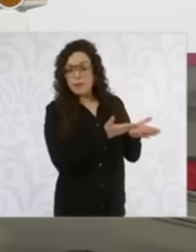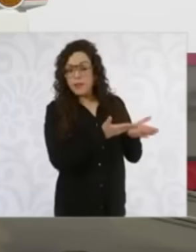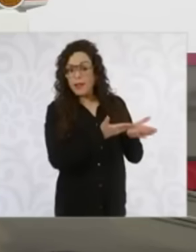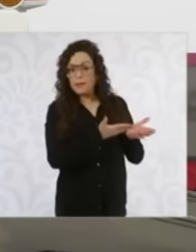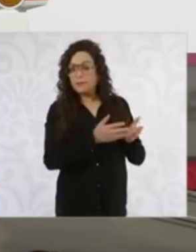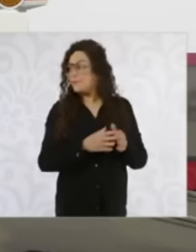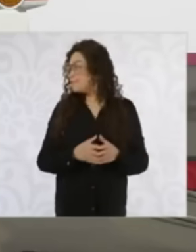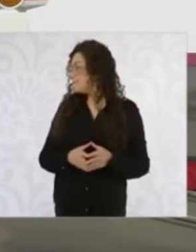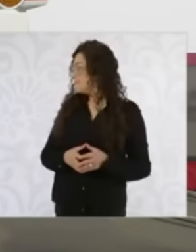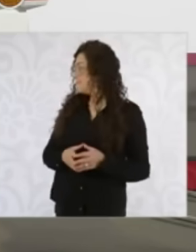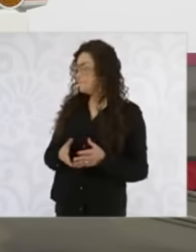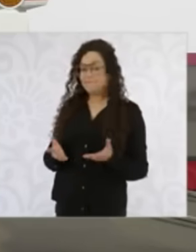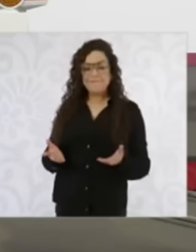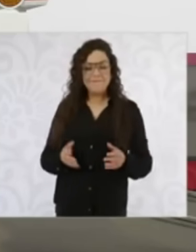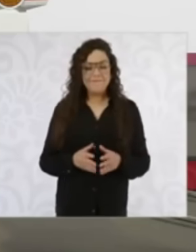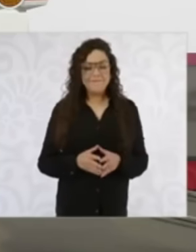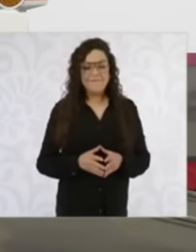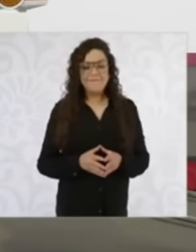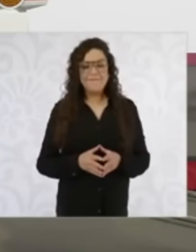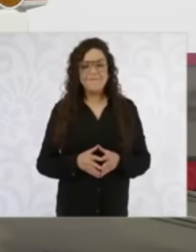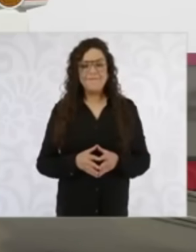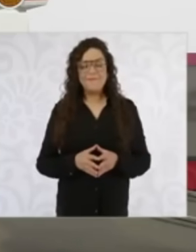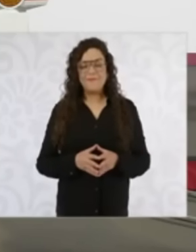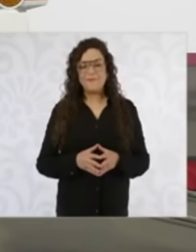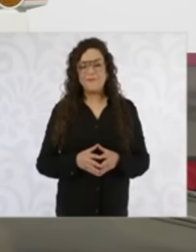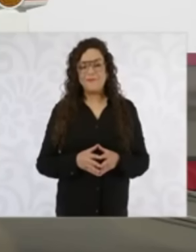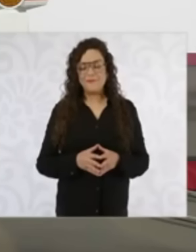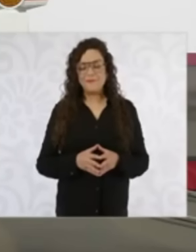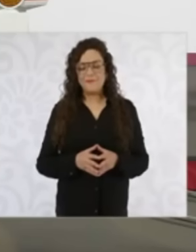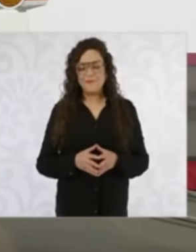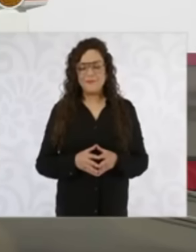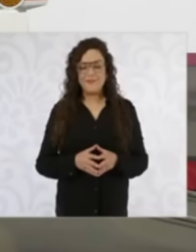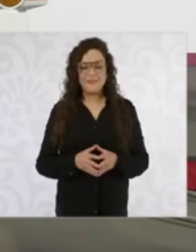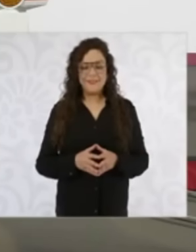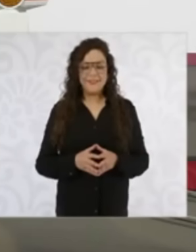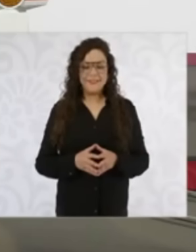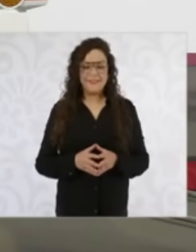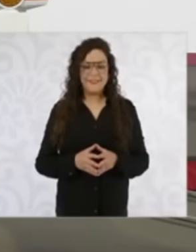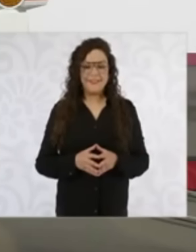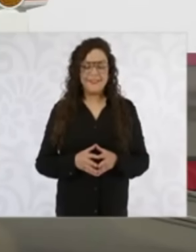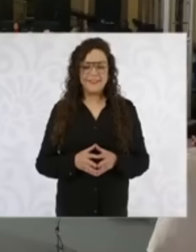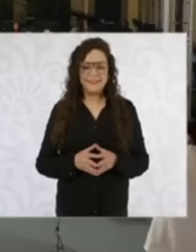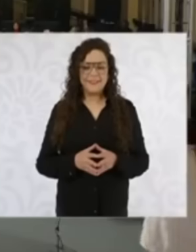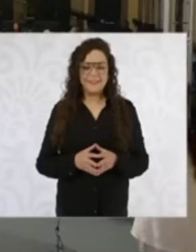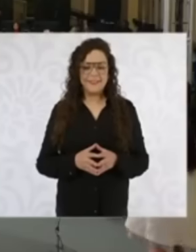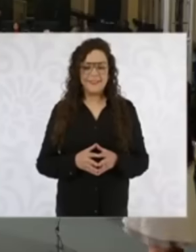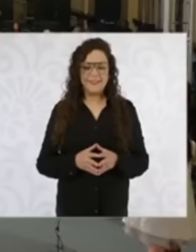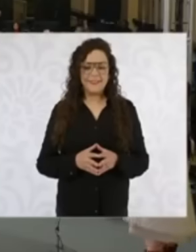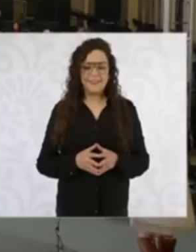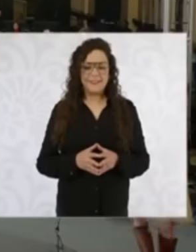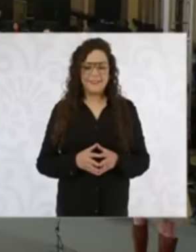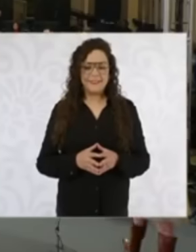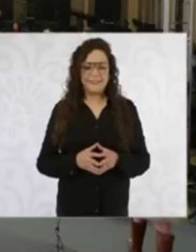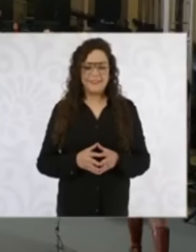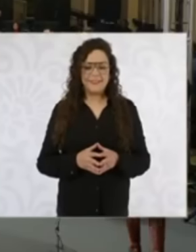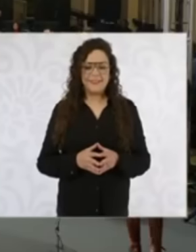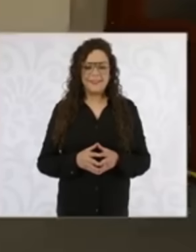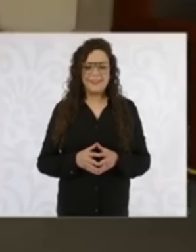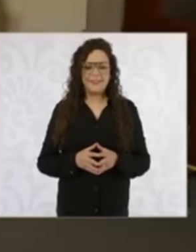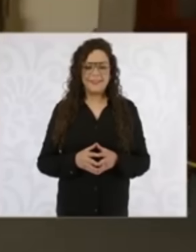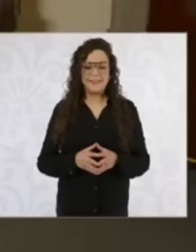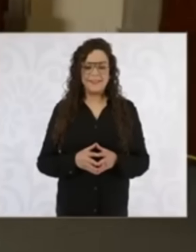por encima de la inflación. Eso quiere decir que si actualmente están recibiendo 6.000 pesos bimestrales, podrían pasar a recibir alrededor